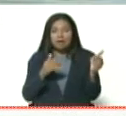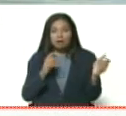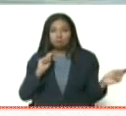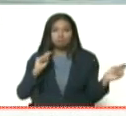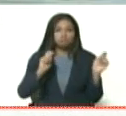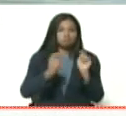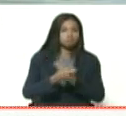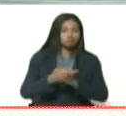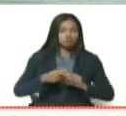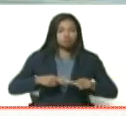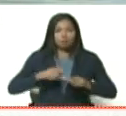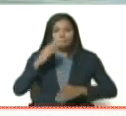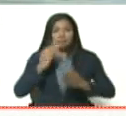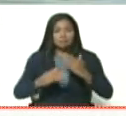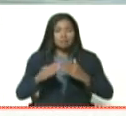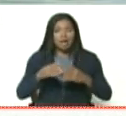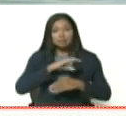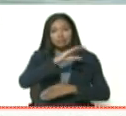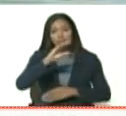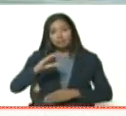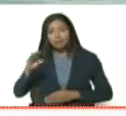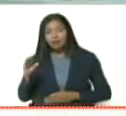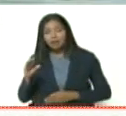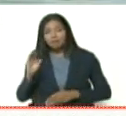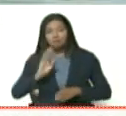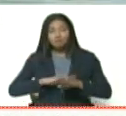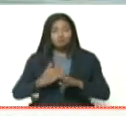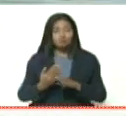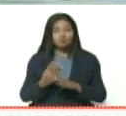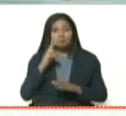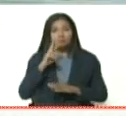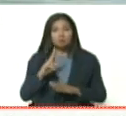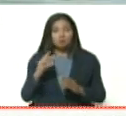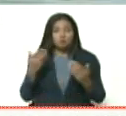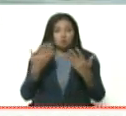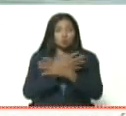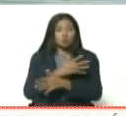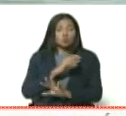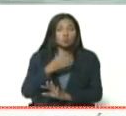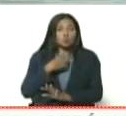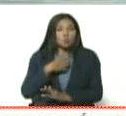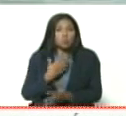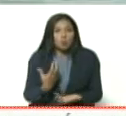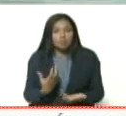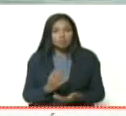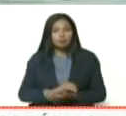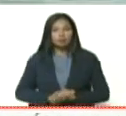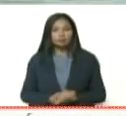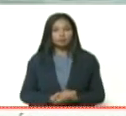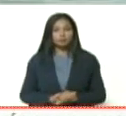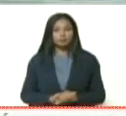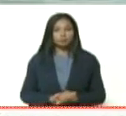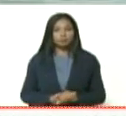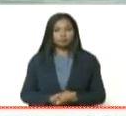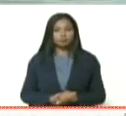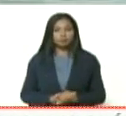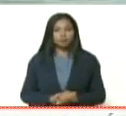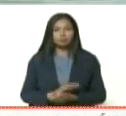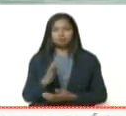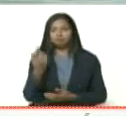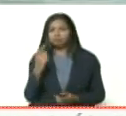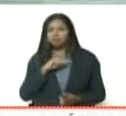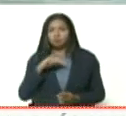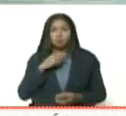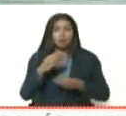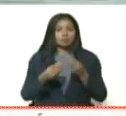devolvieron en la mitad del mar Caribe, como que hubieran visto un fantasma. ¿Y cuál es la alternativa que nos